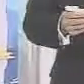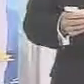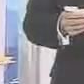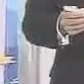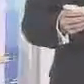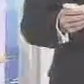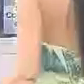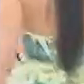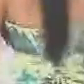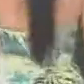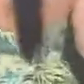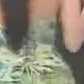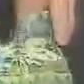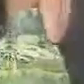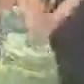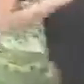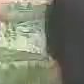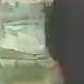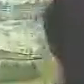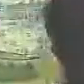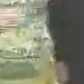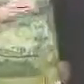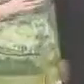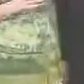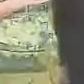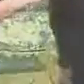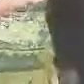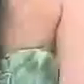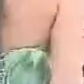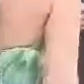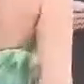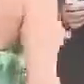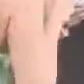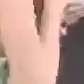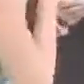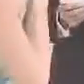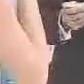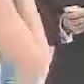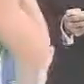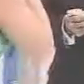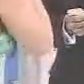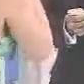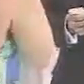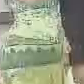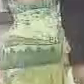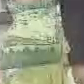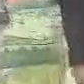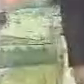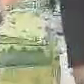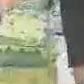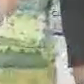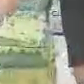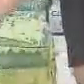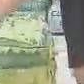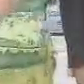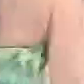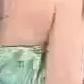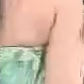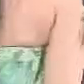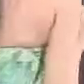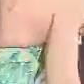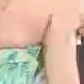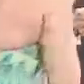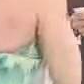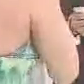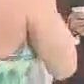¿Qué es eso? Empanadas de cazón. Ellas que son de pepo. Uh-huh. Hechas especialmente